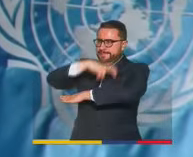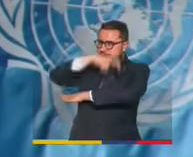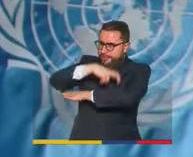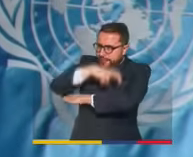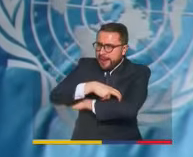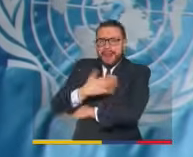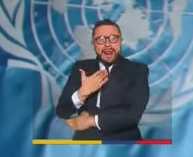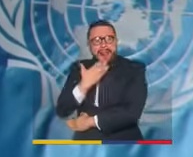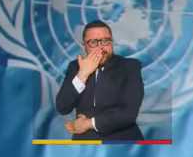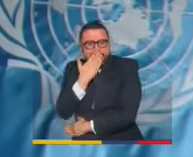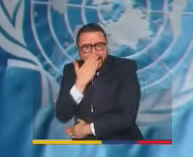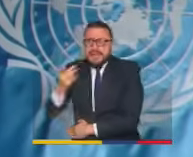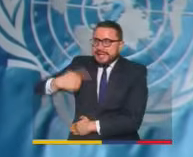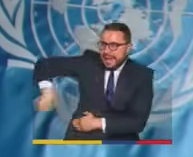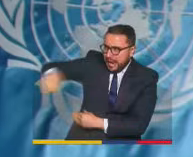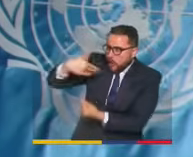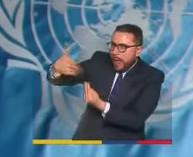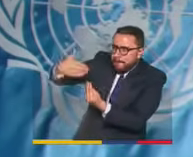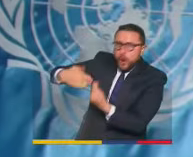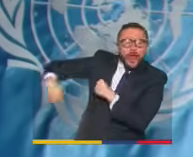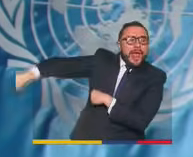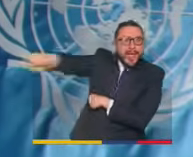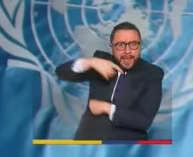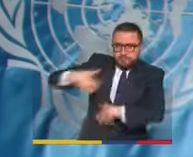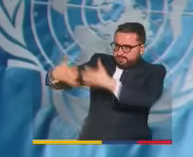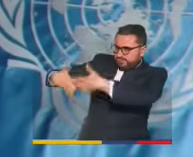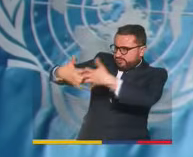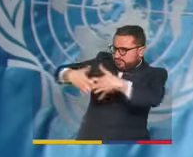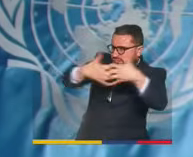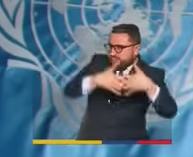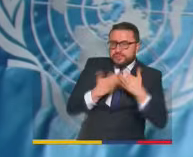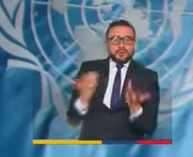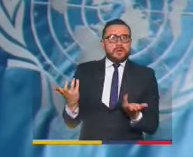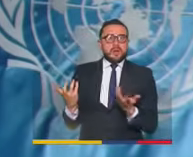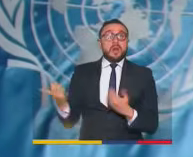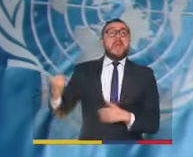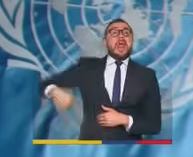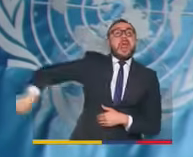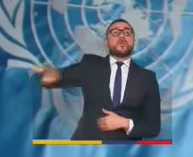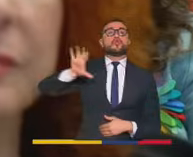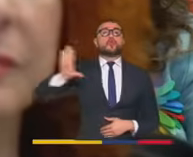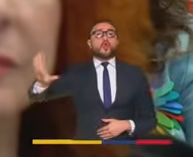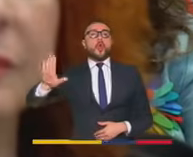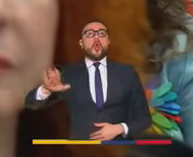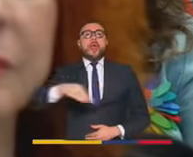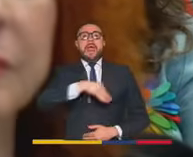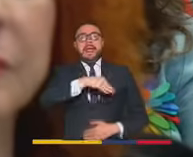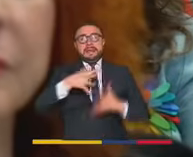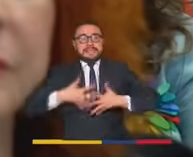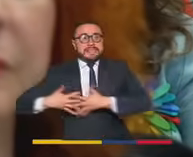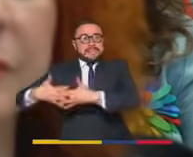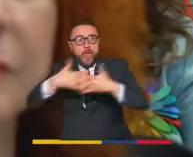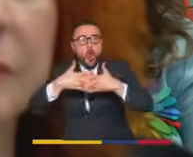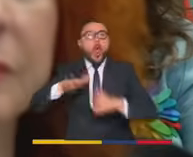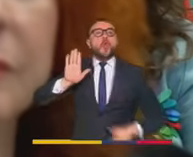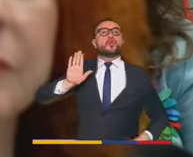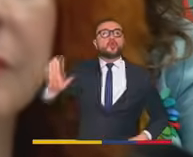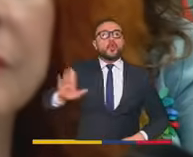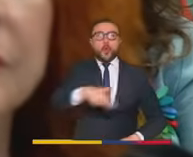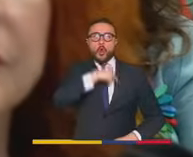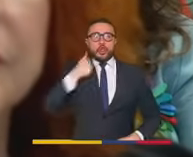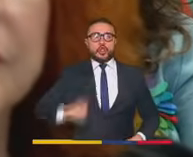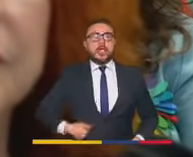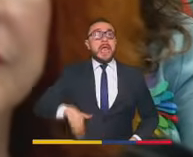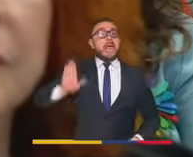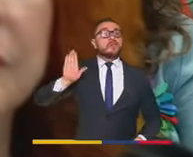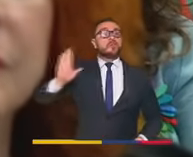las economías poderosas de Estados Unidos, China y Europa. ¿Por